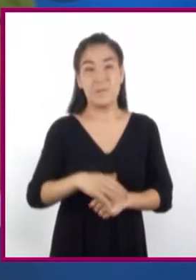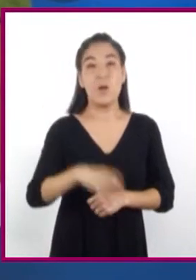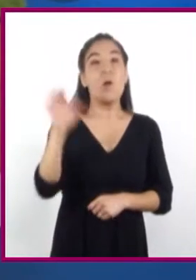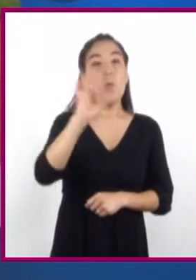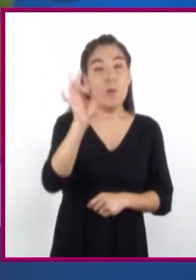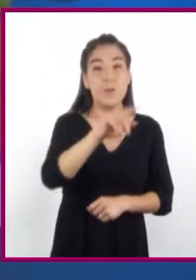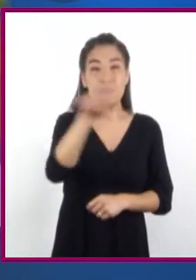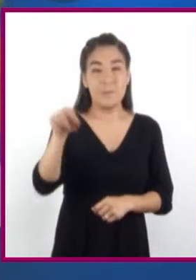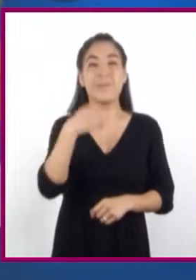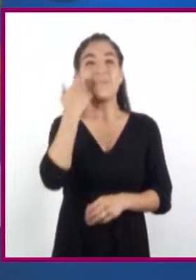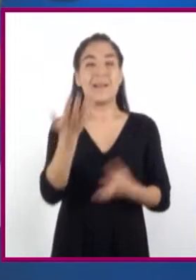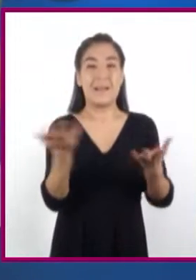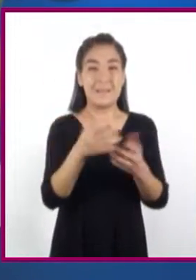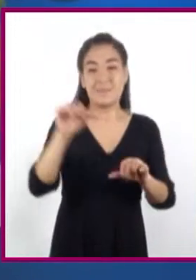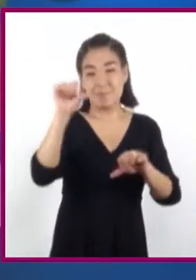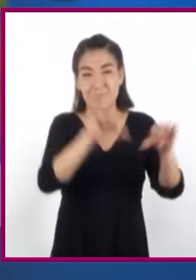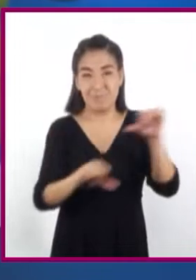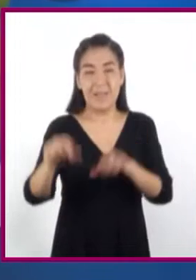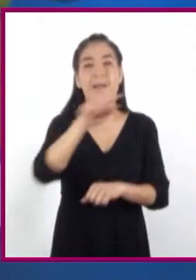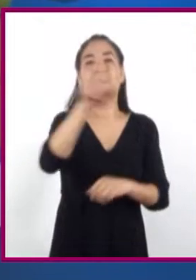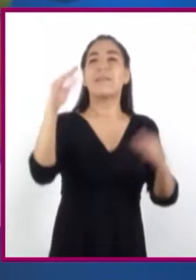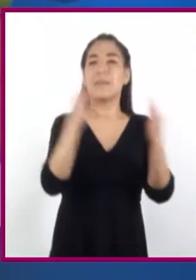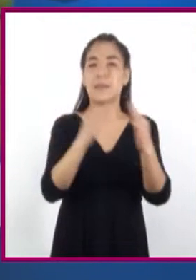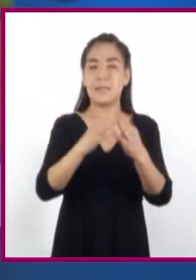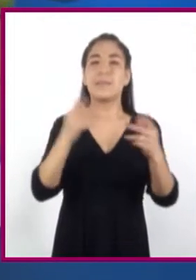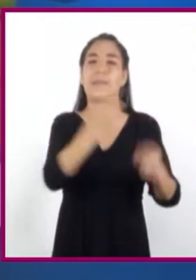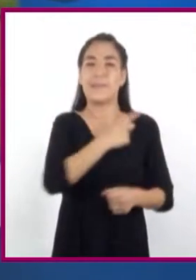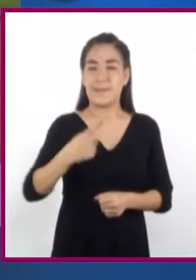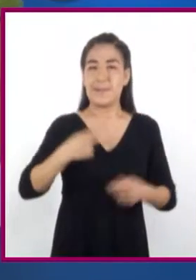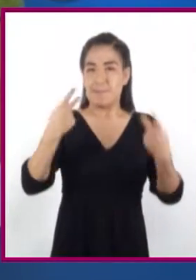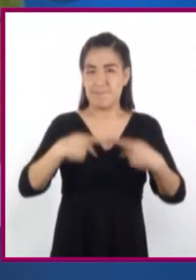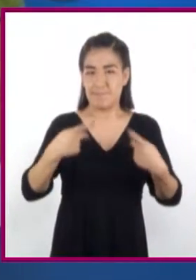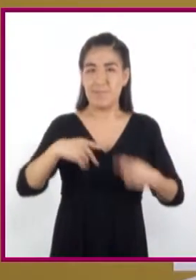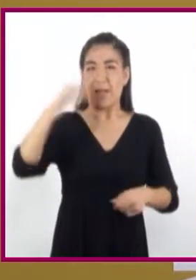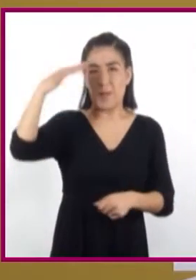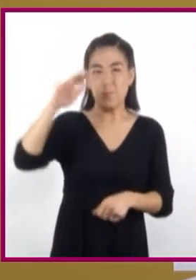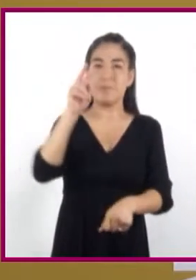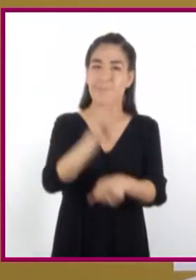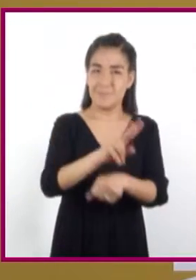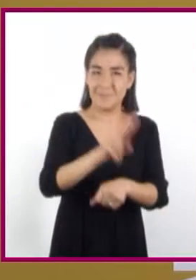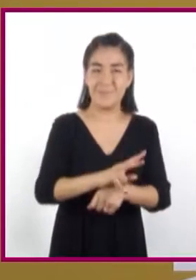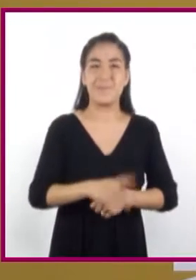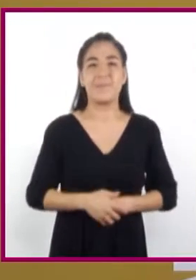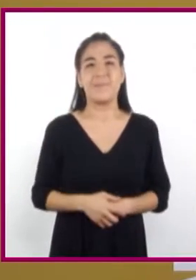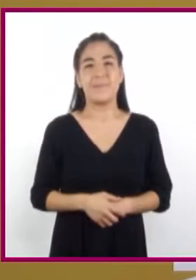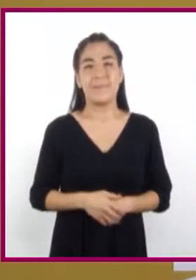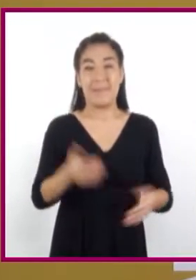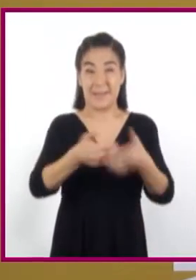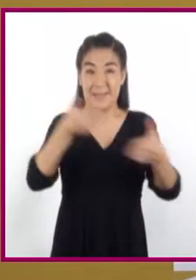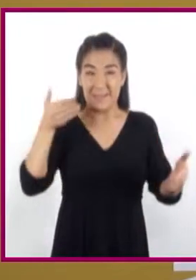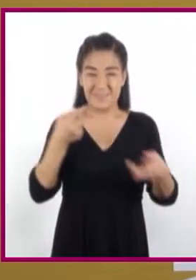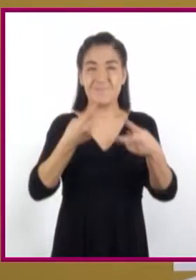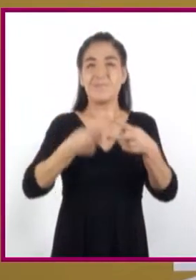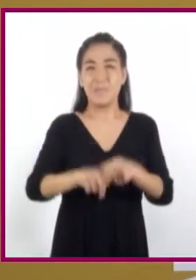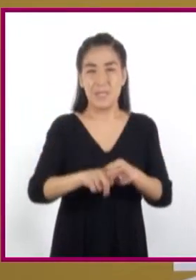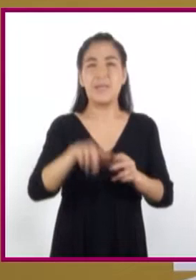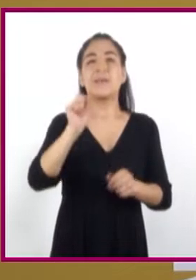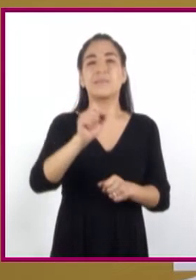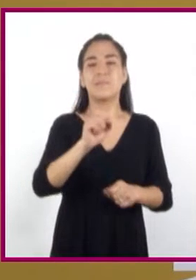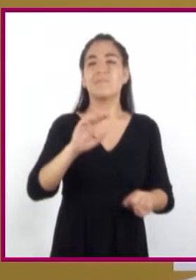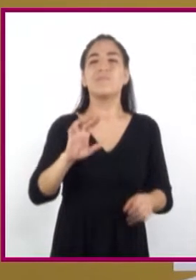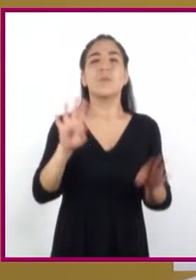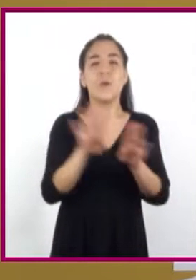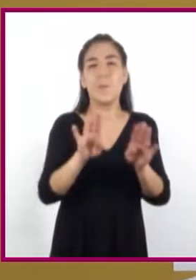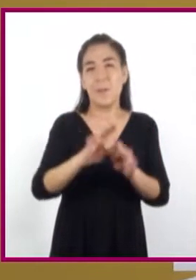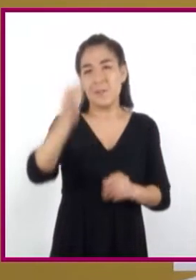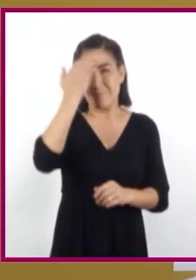intentar realizar alguno en casa, que sea bajo la supervisión de un adulto. Antes de comenzar, recapitulemos lo que